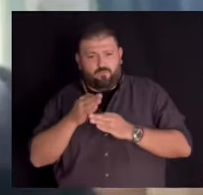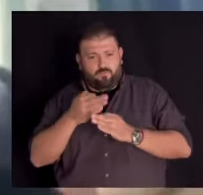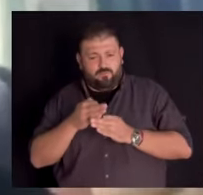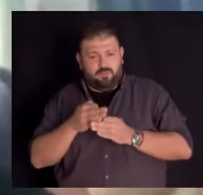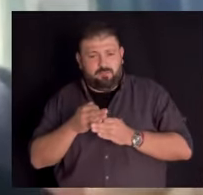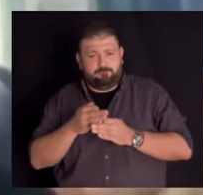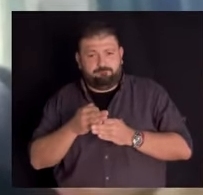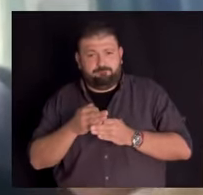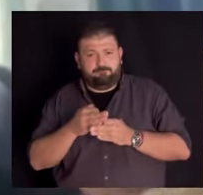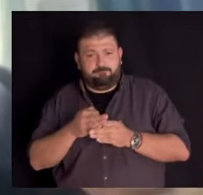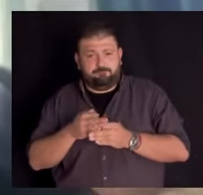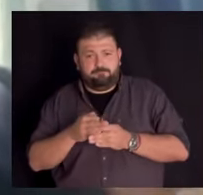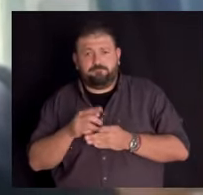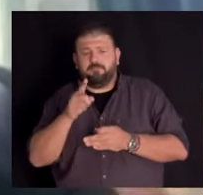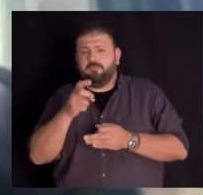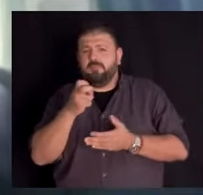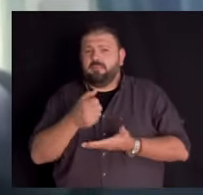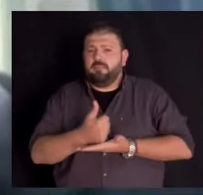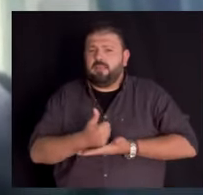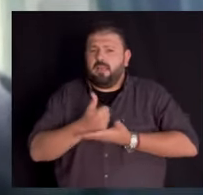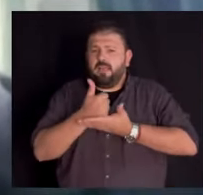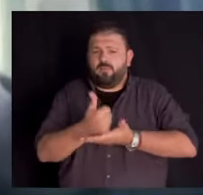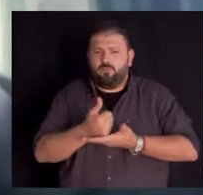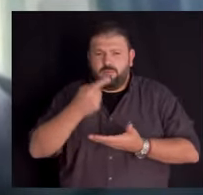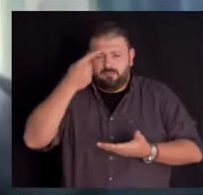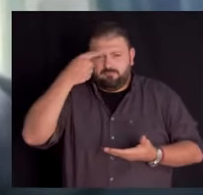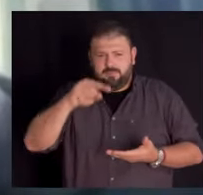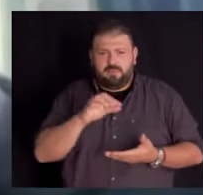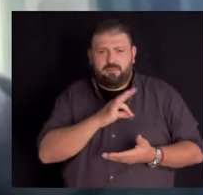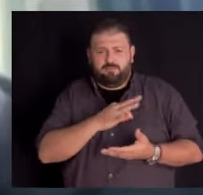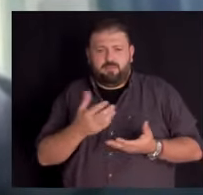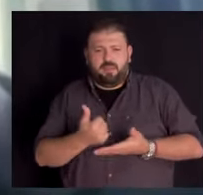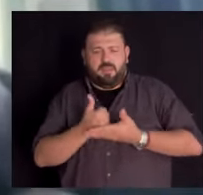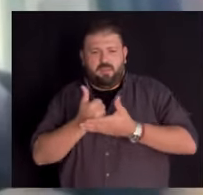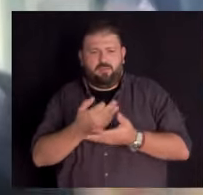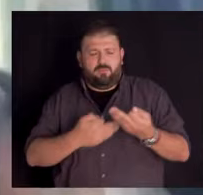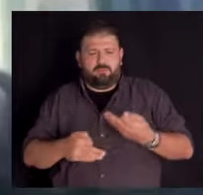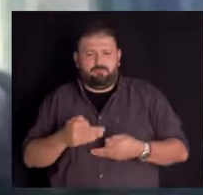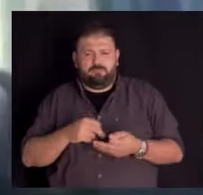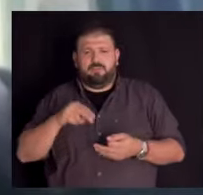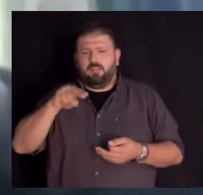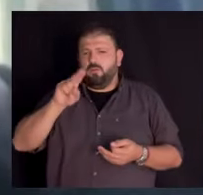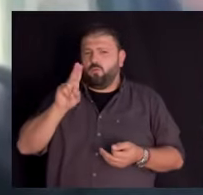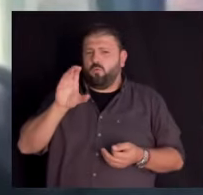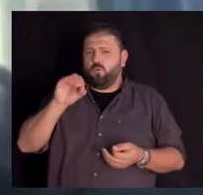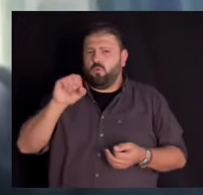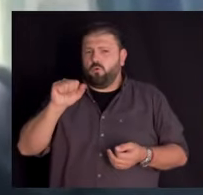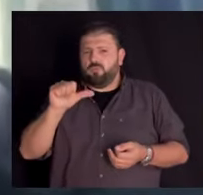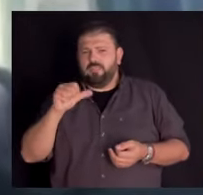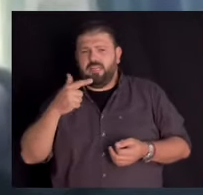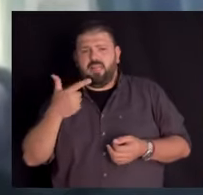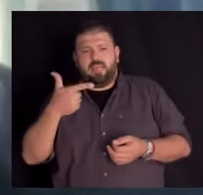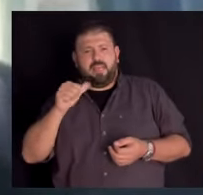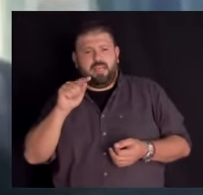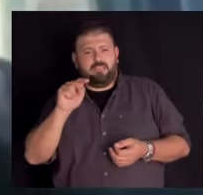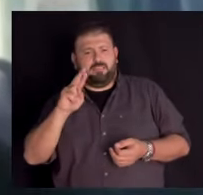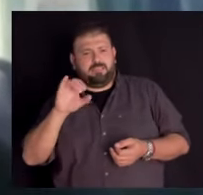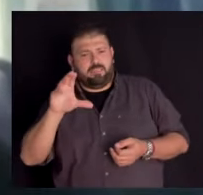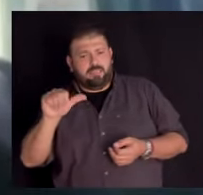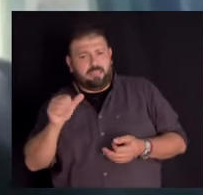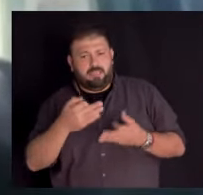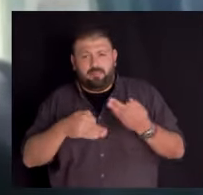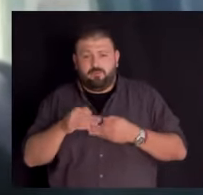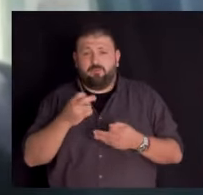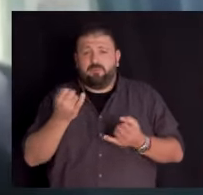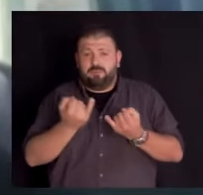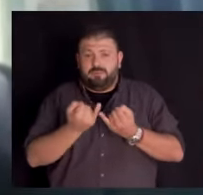es, ayuda a proteger la mucosa gástrica, ¿sí? Acuérdense que anteriormente mencioné de que